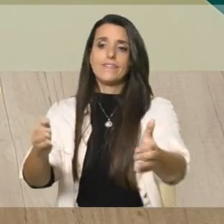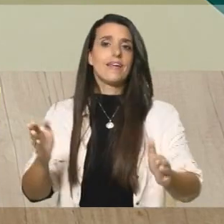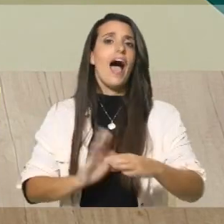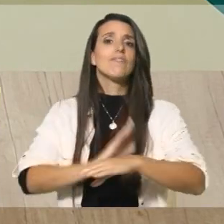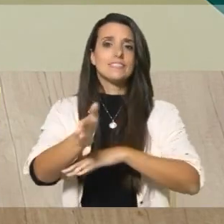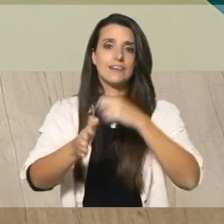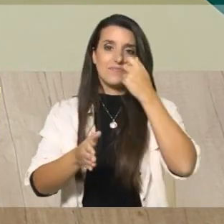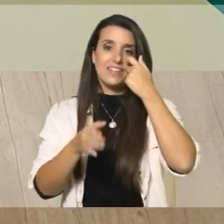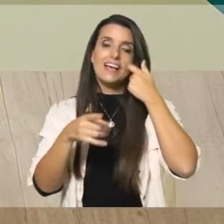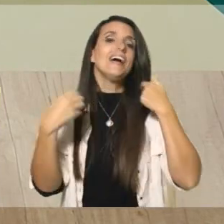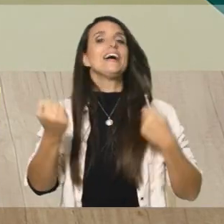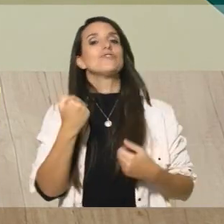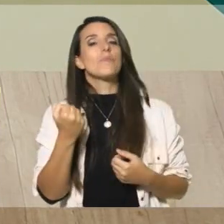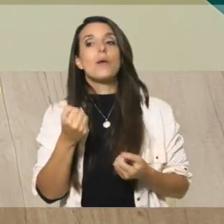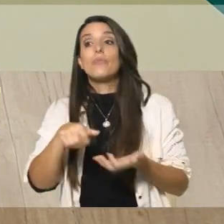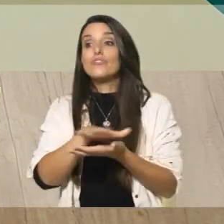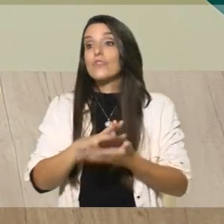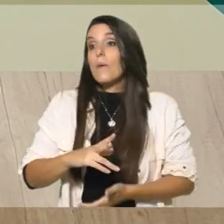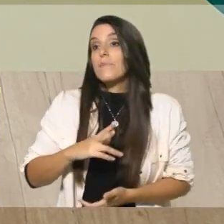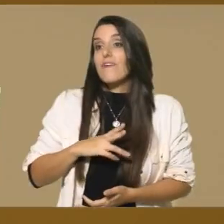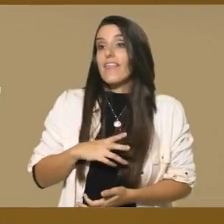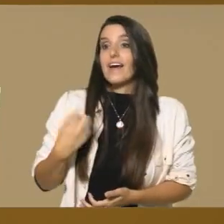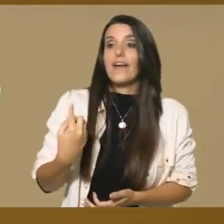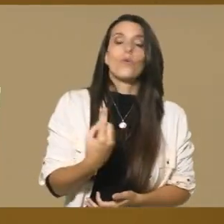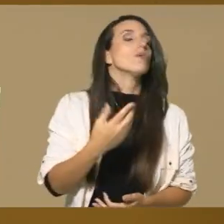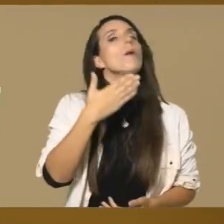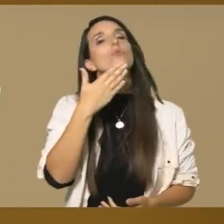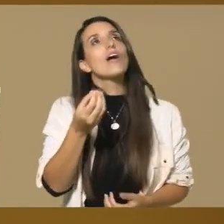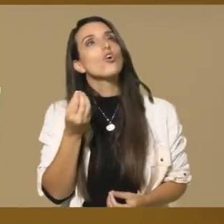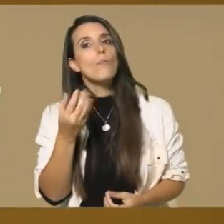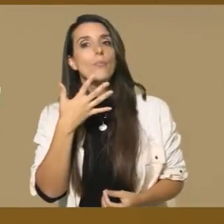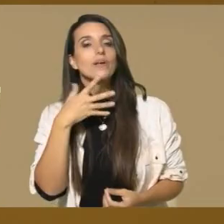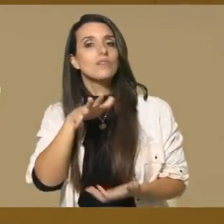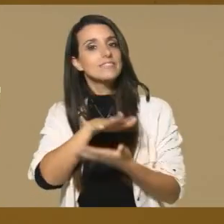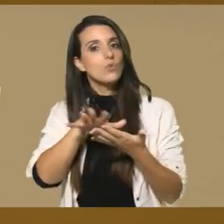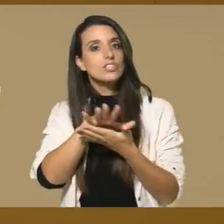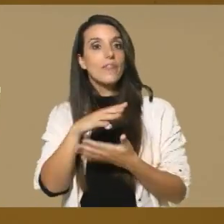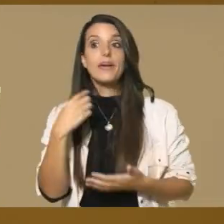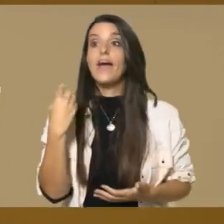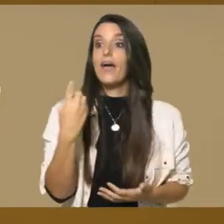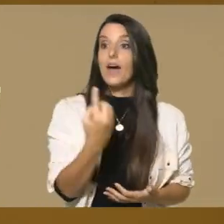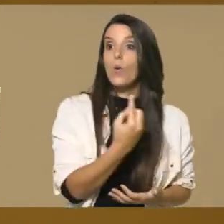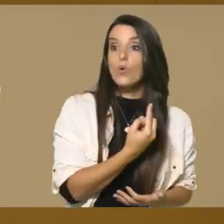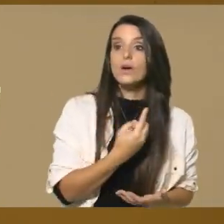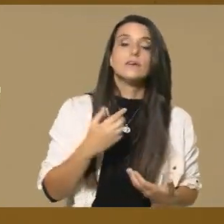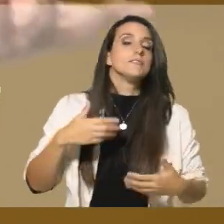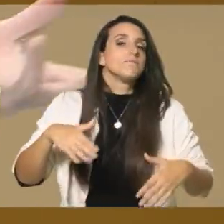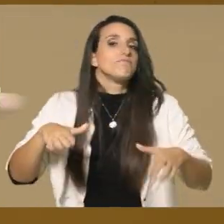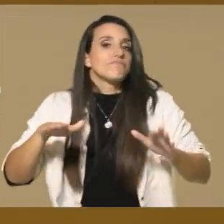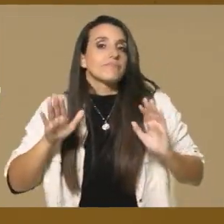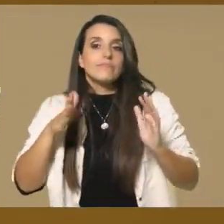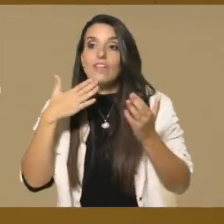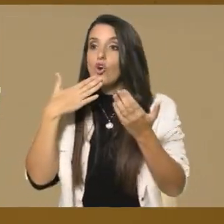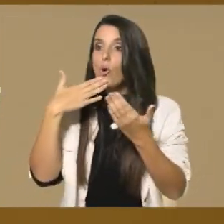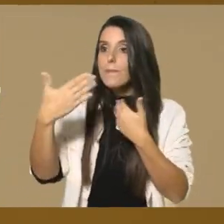nace por situaciones personales. ¿Y cómo se lleva esas situaciones personales? Tal vez se